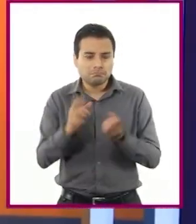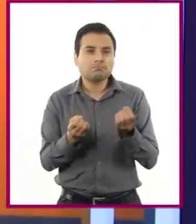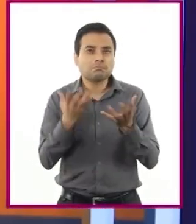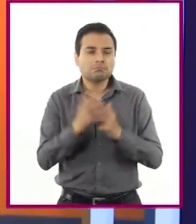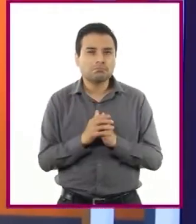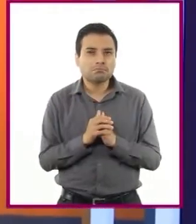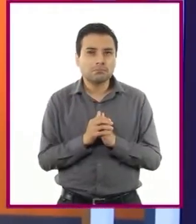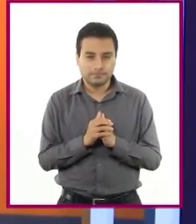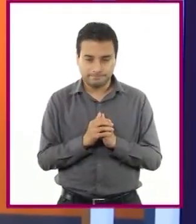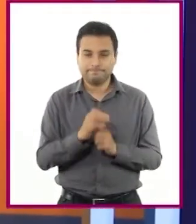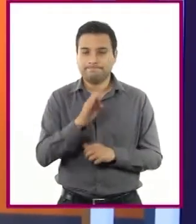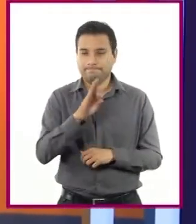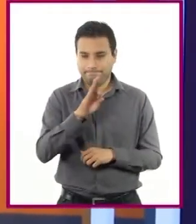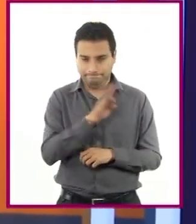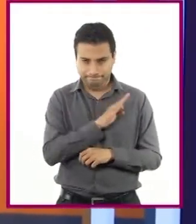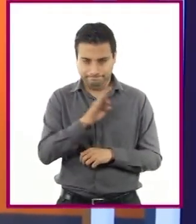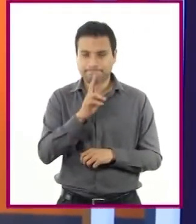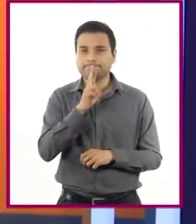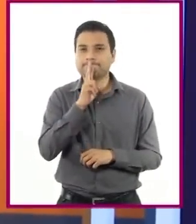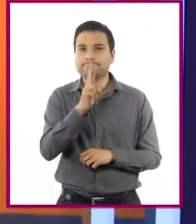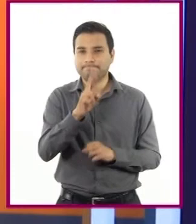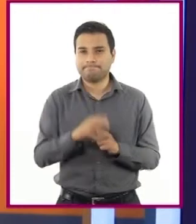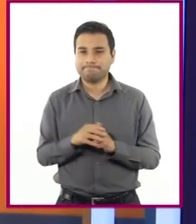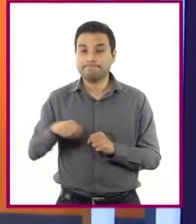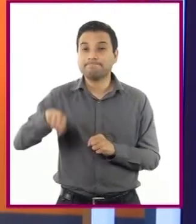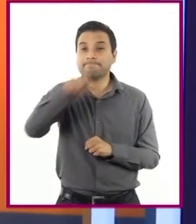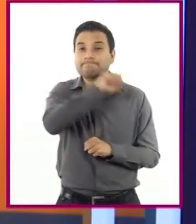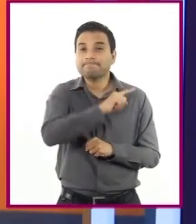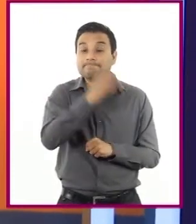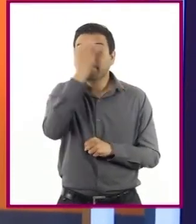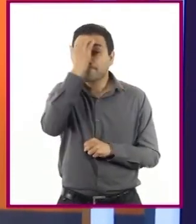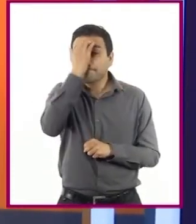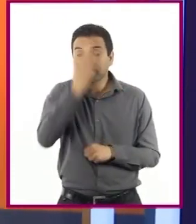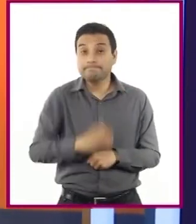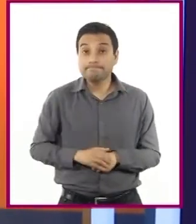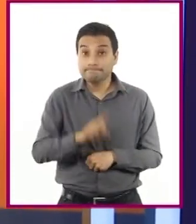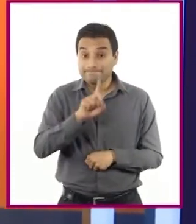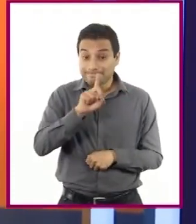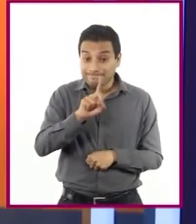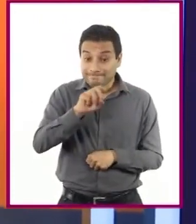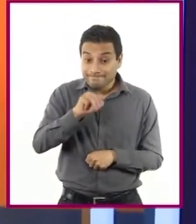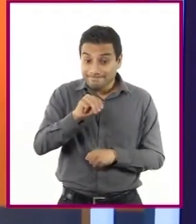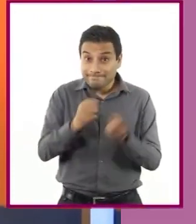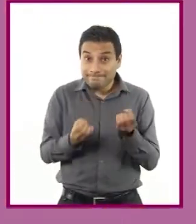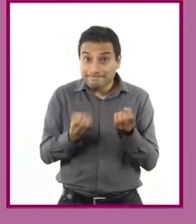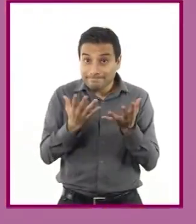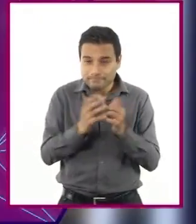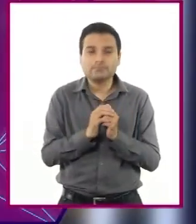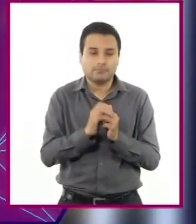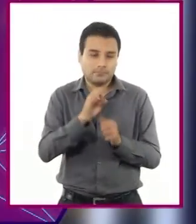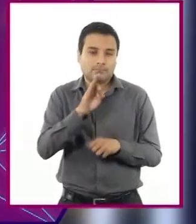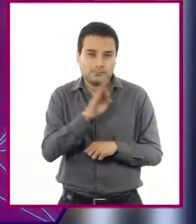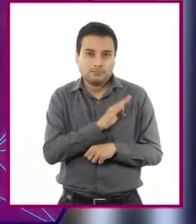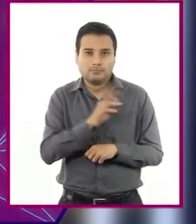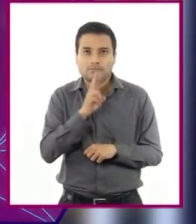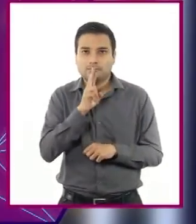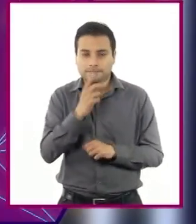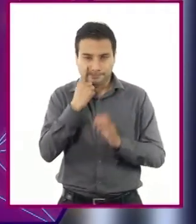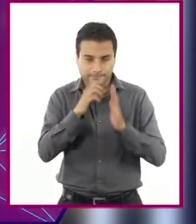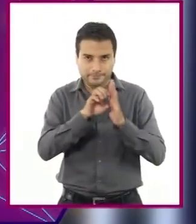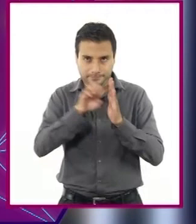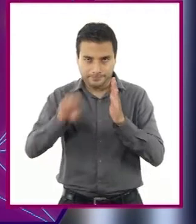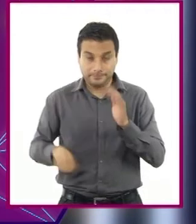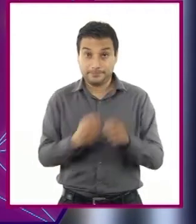pueden responderse si se conoce la cantidad de decímetros cúbicos que contiene 1 metro cúbico. Como en 1 metro